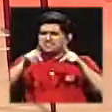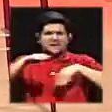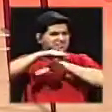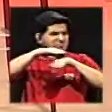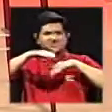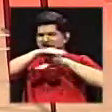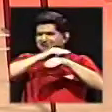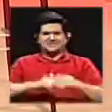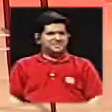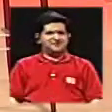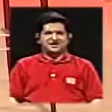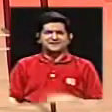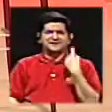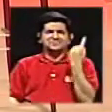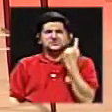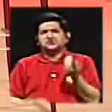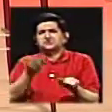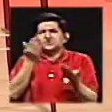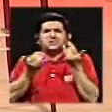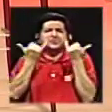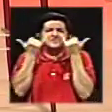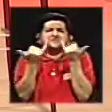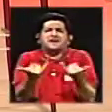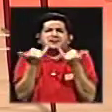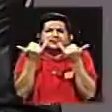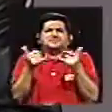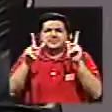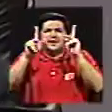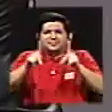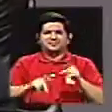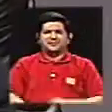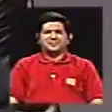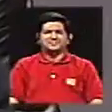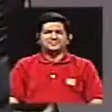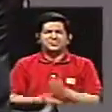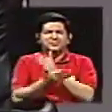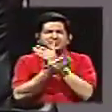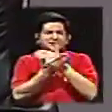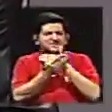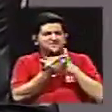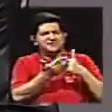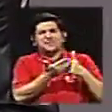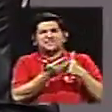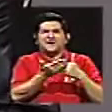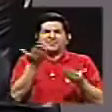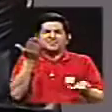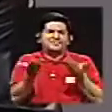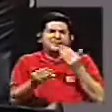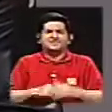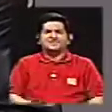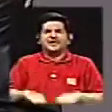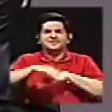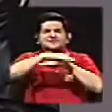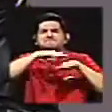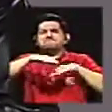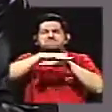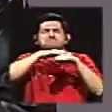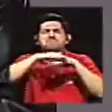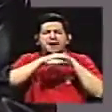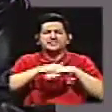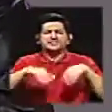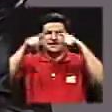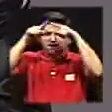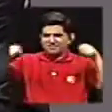aquí, uh-huh, excepto los que ya están en las partes más básicas de la